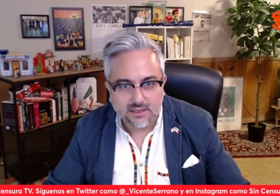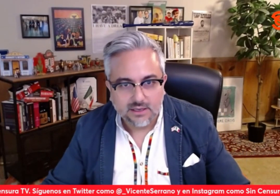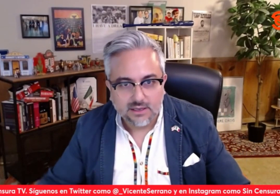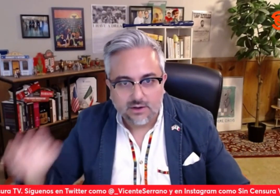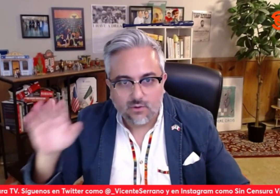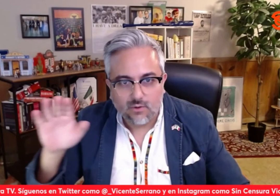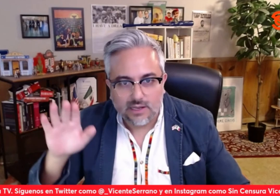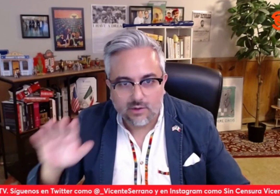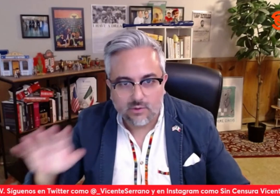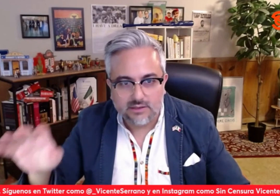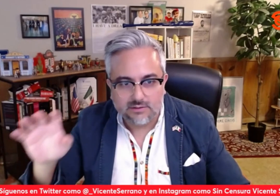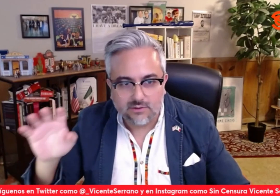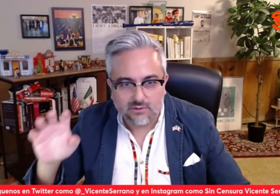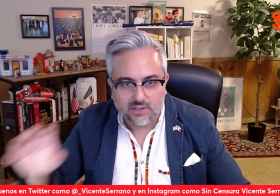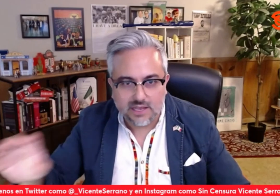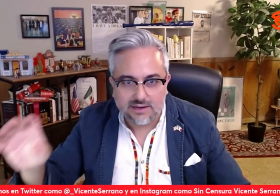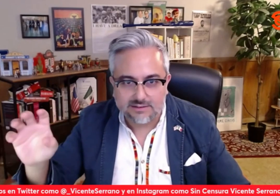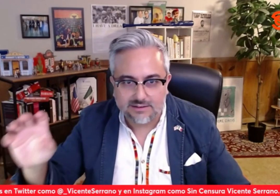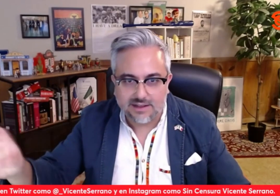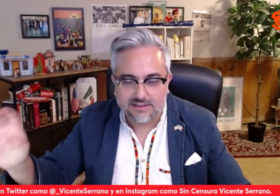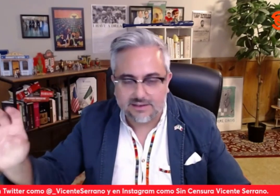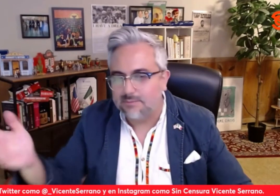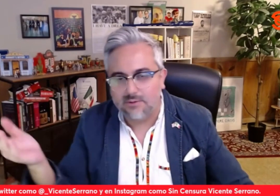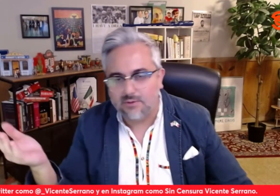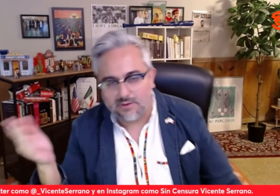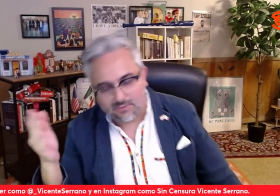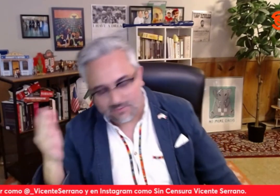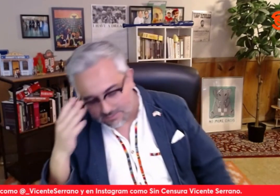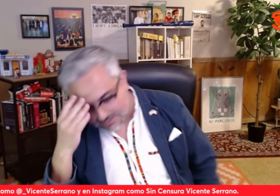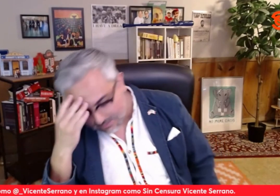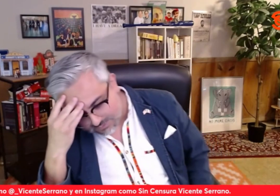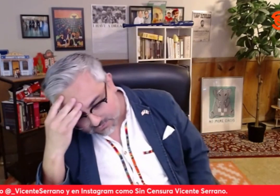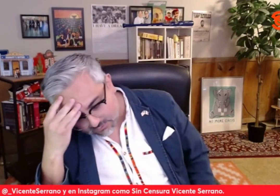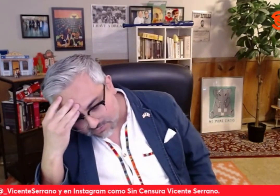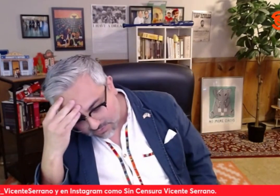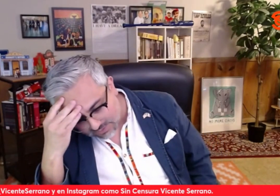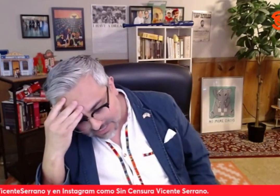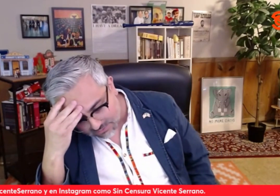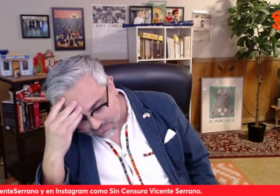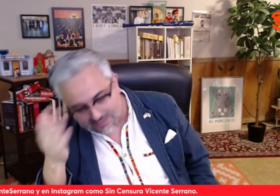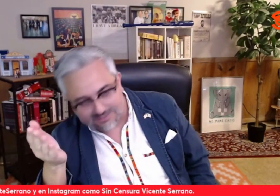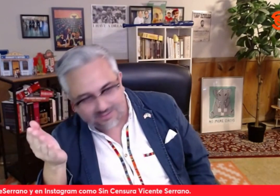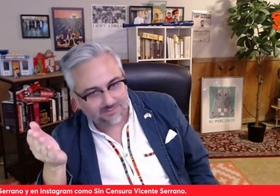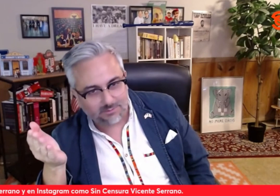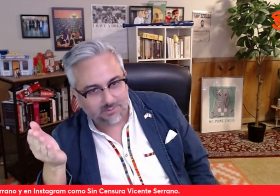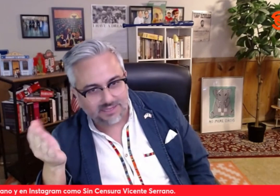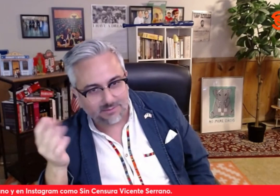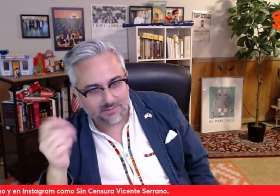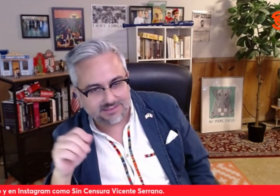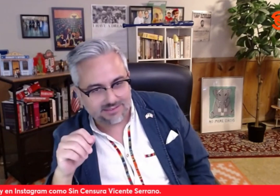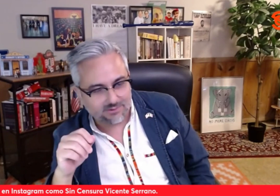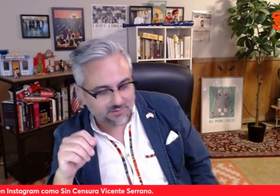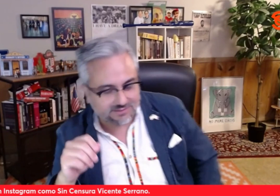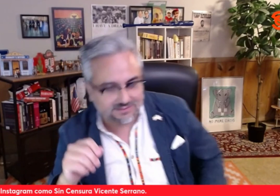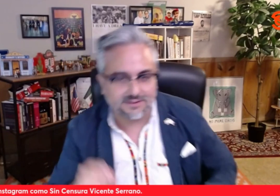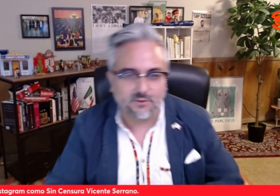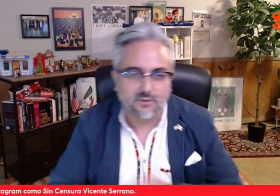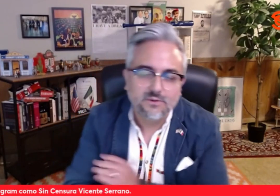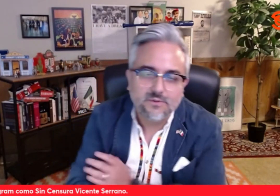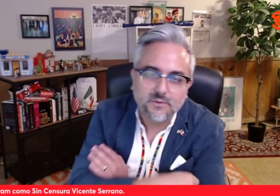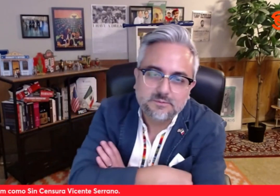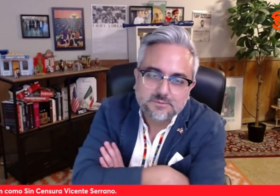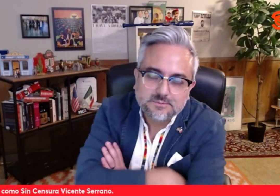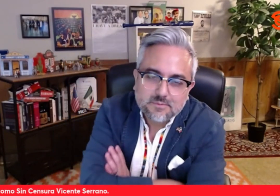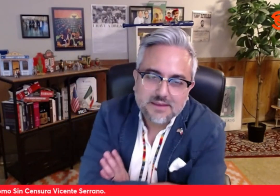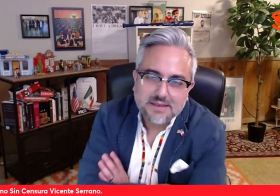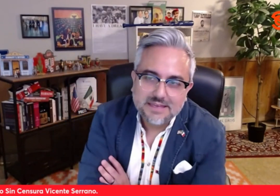¿eh? Juan Luis González Alcántara. Y siempre lo digo, la verdad parezco disco rayado, ¿no? Que es que me viene a la mente el nombre de este señor,